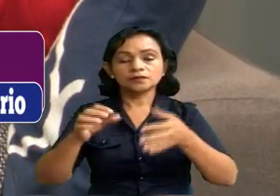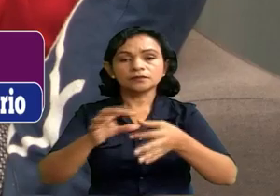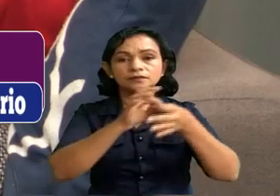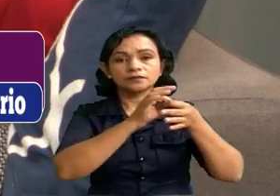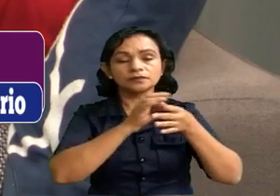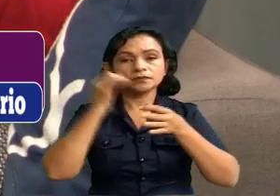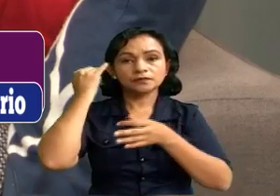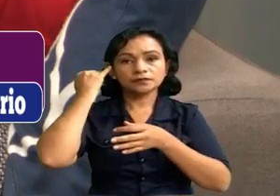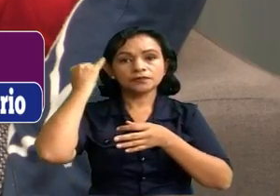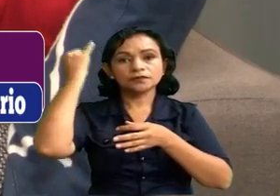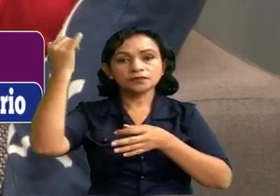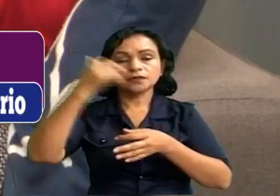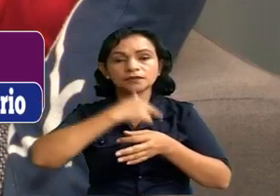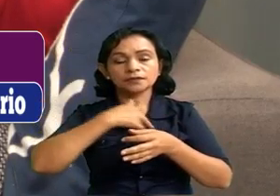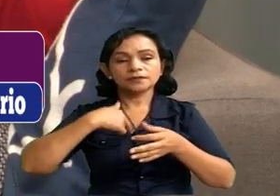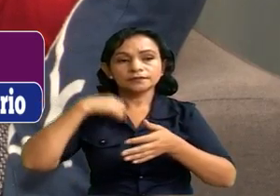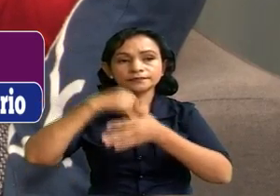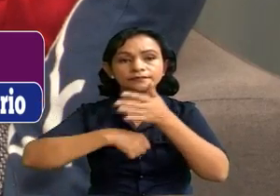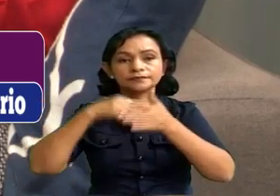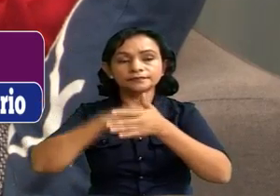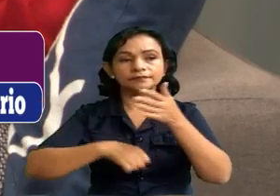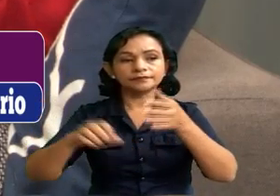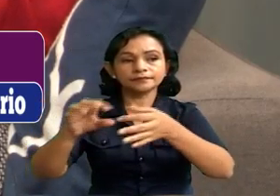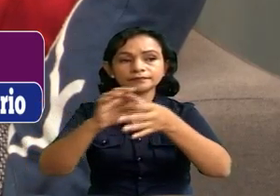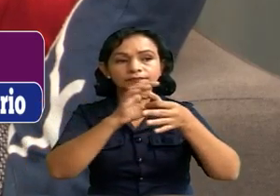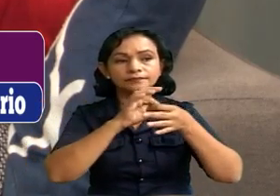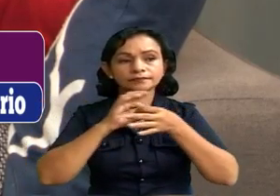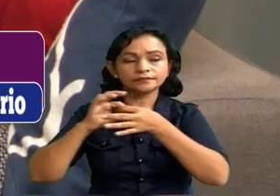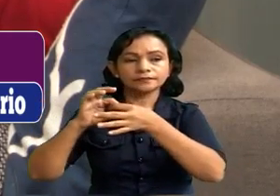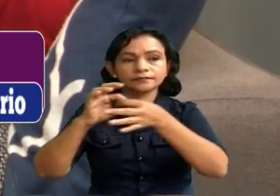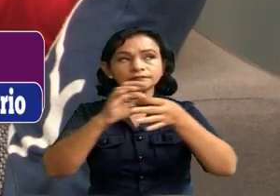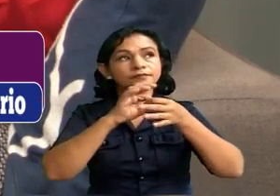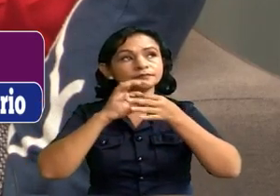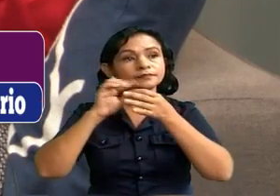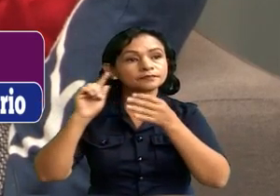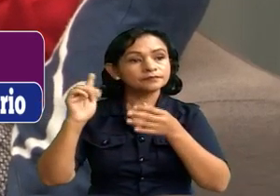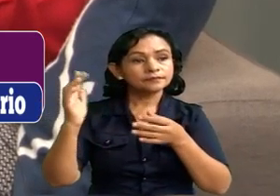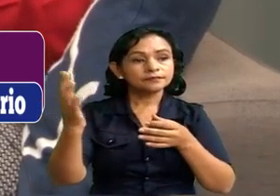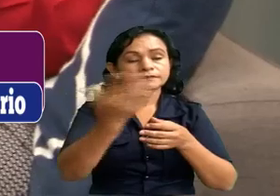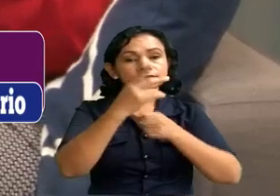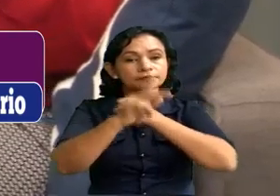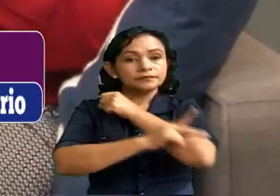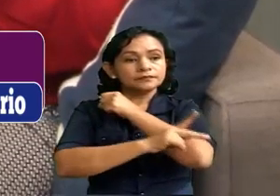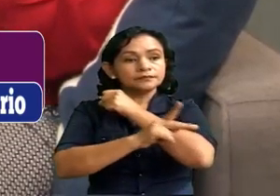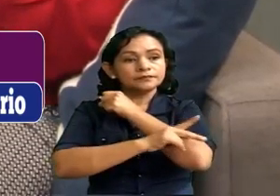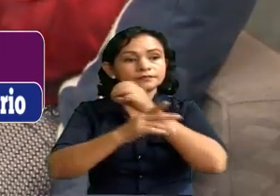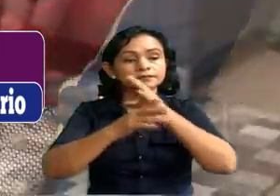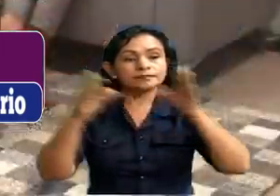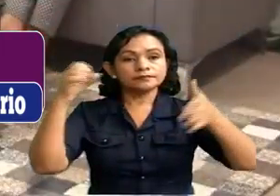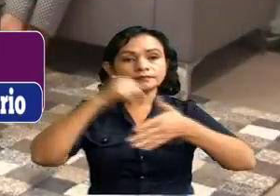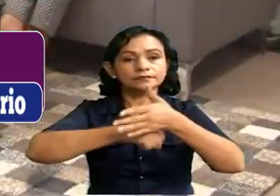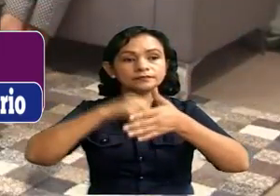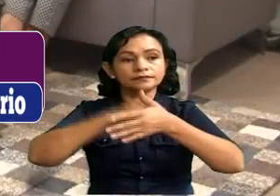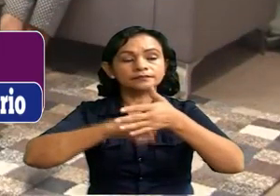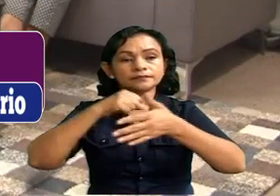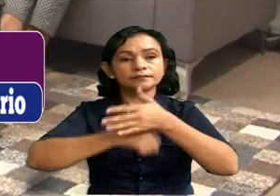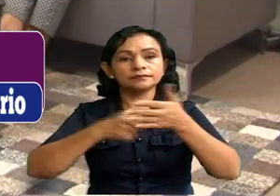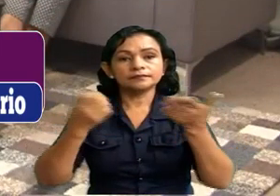ideales los vamos a defender en esa unidad, en la integración de la patria grande, en la defensa de la patria